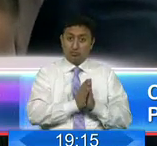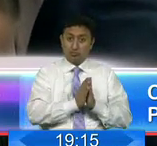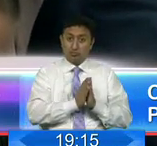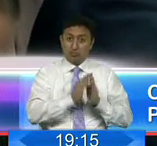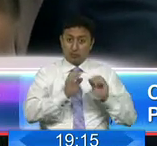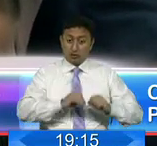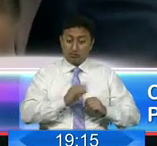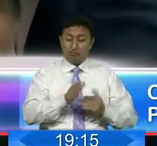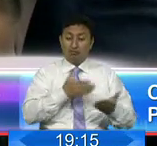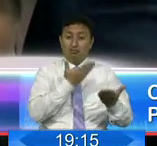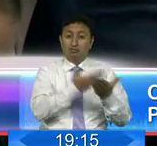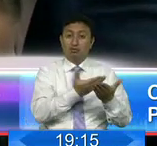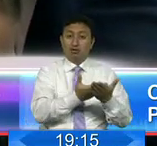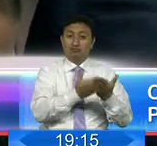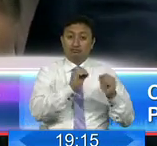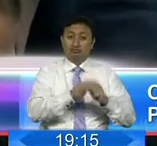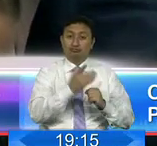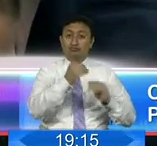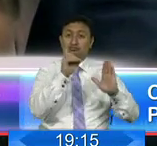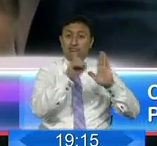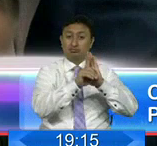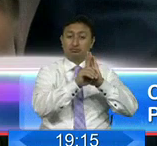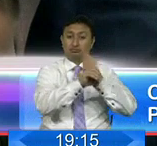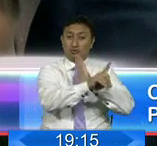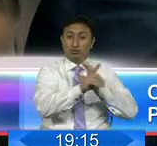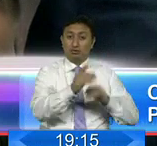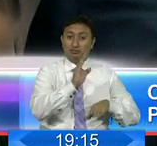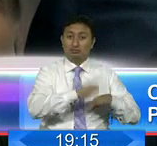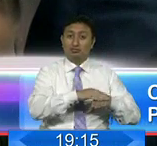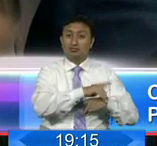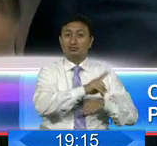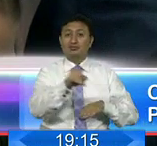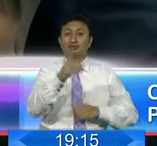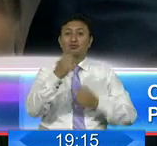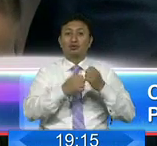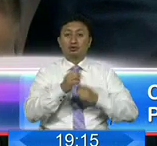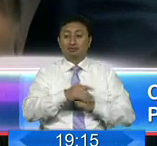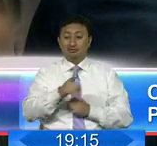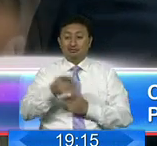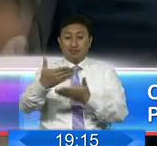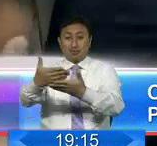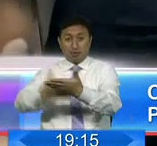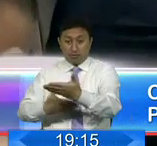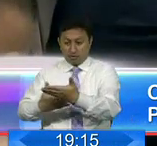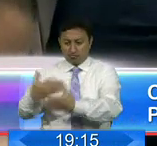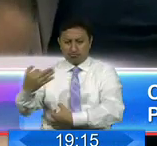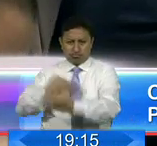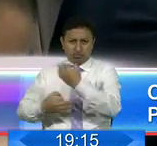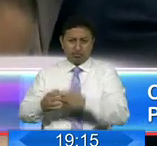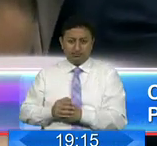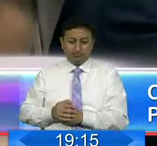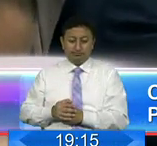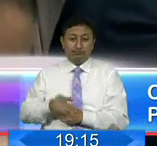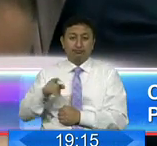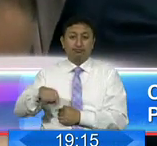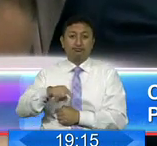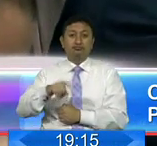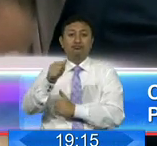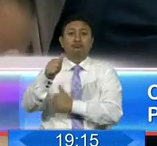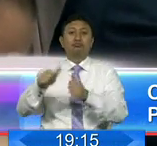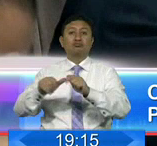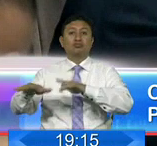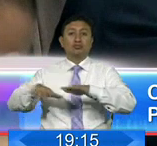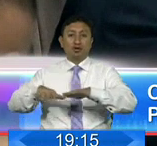se elabore y se presente la correspondiente denuncia por los hechos que recoge el informe en mención, que por intermedio de la Subcoordinación